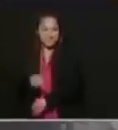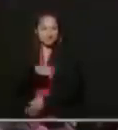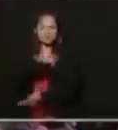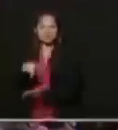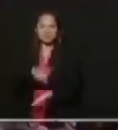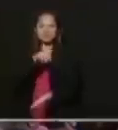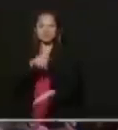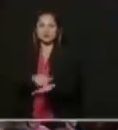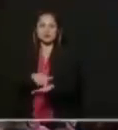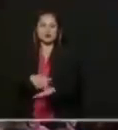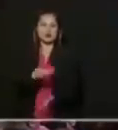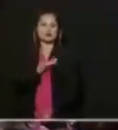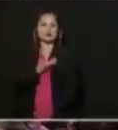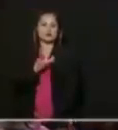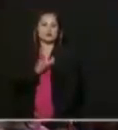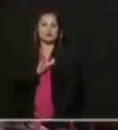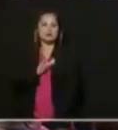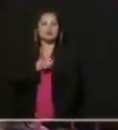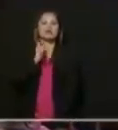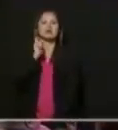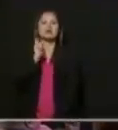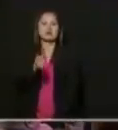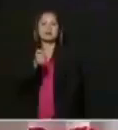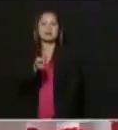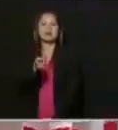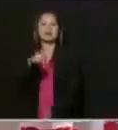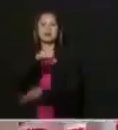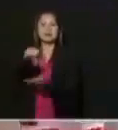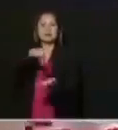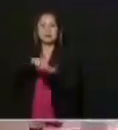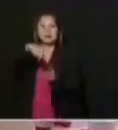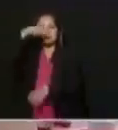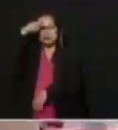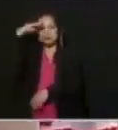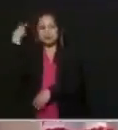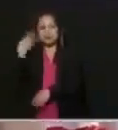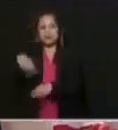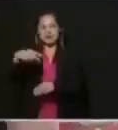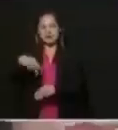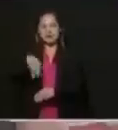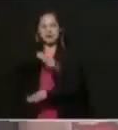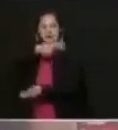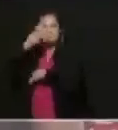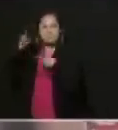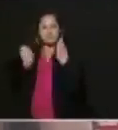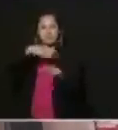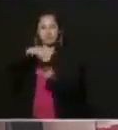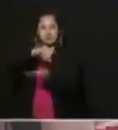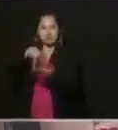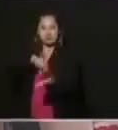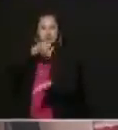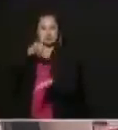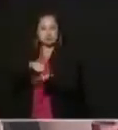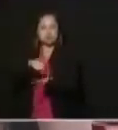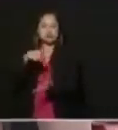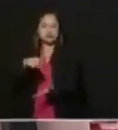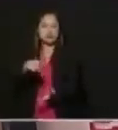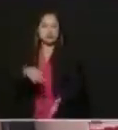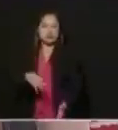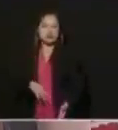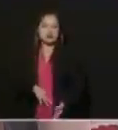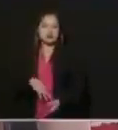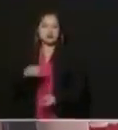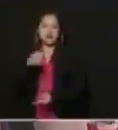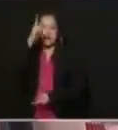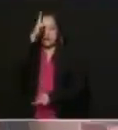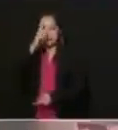nombre de México, ¿no?, es el ombligo de la luna. El ombligo de la luna. Ese es el nombre. Oye, de este, y, de este y también, lugar. Qué impresionante el momento,